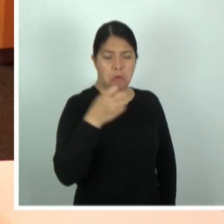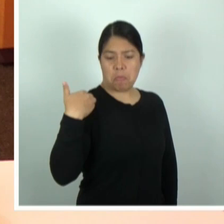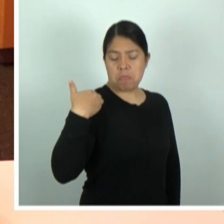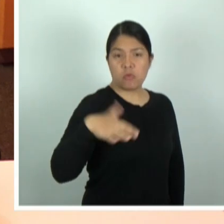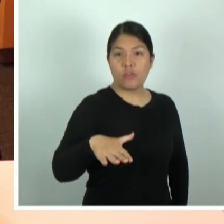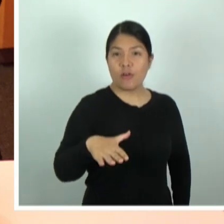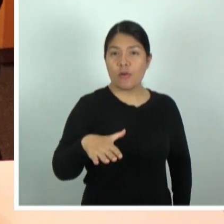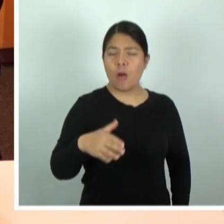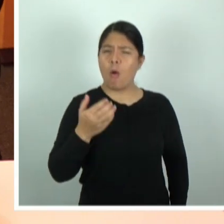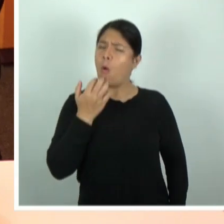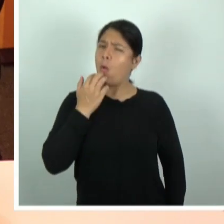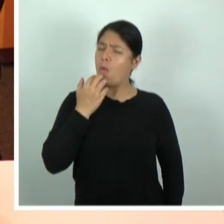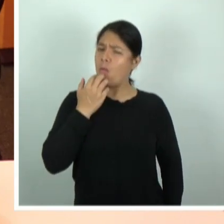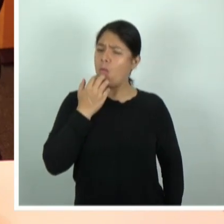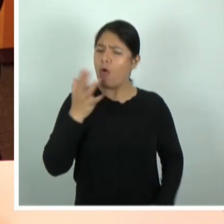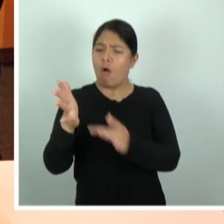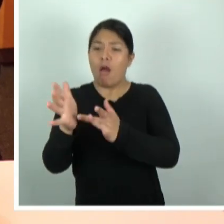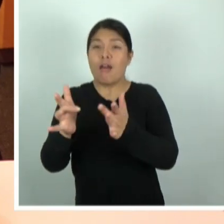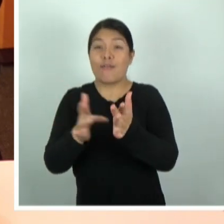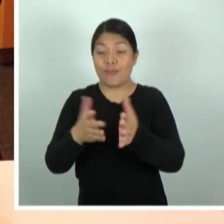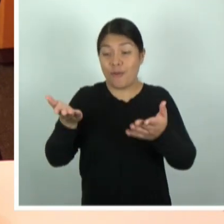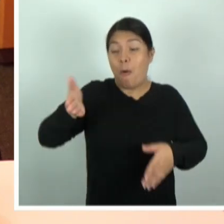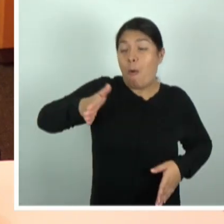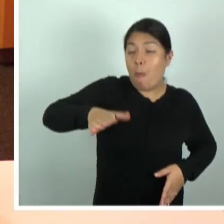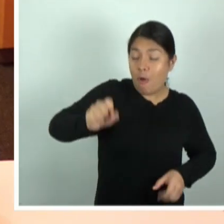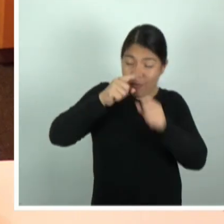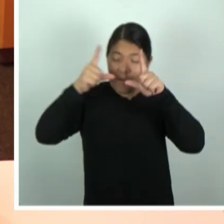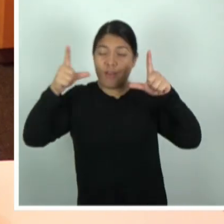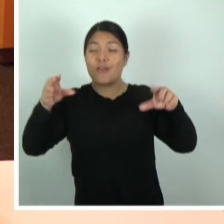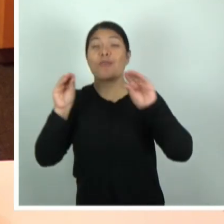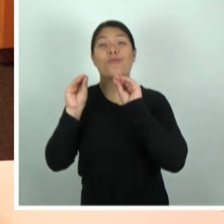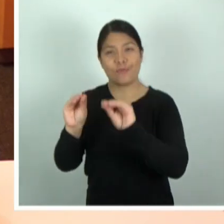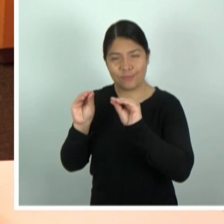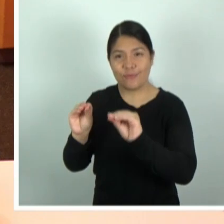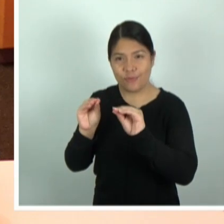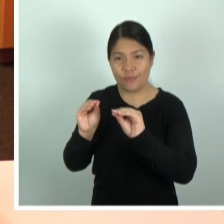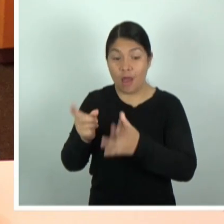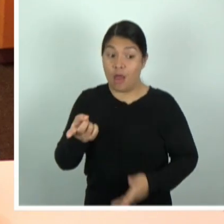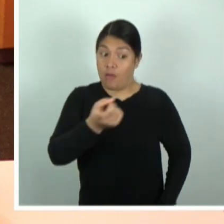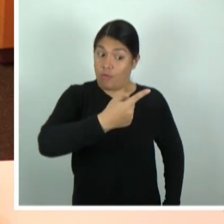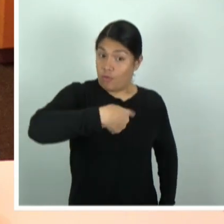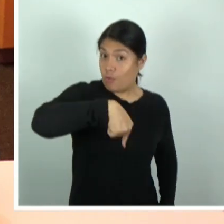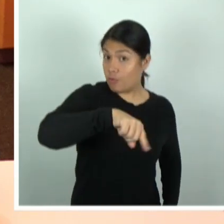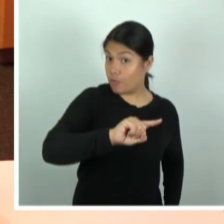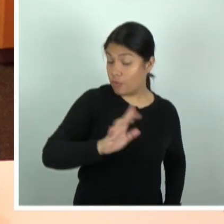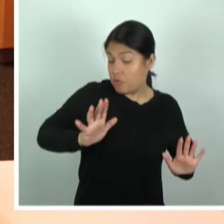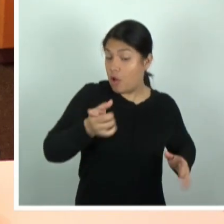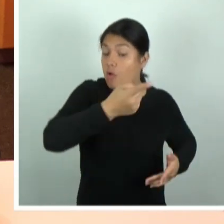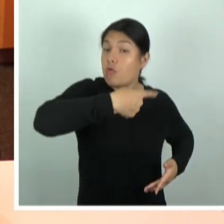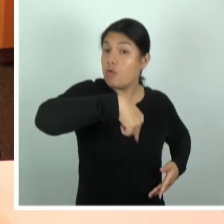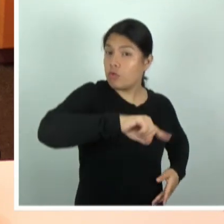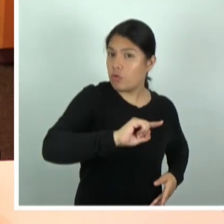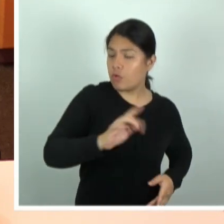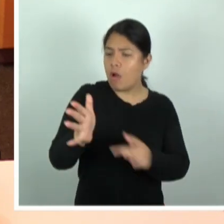la resurrección de Jesucristo. Por eso, cuando nosotros conocemos a Jesucristo, la